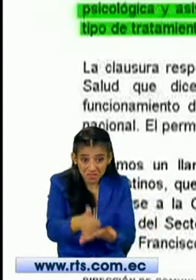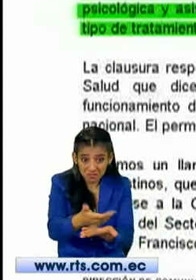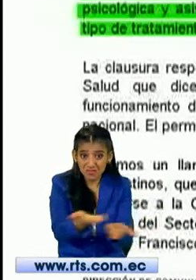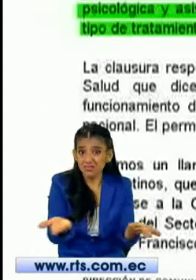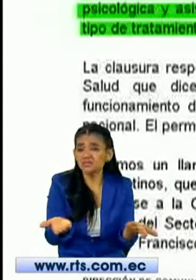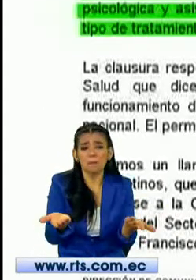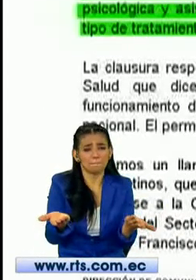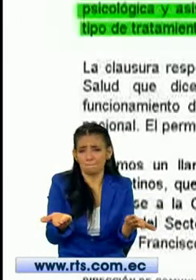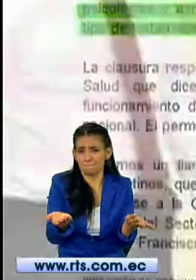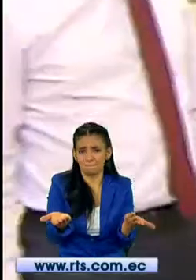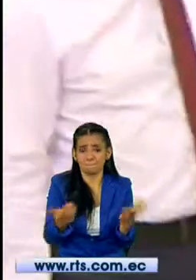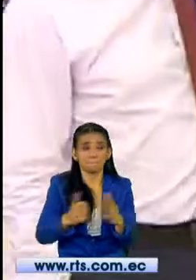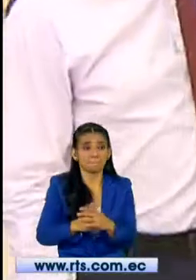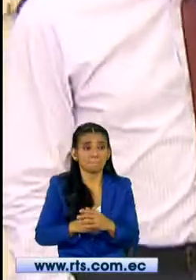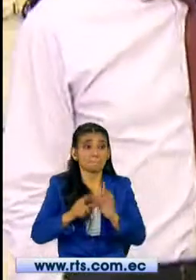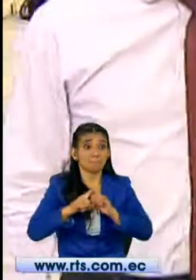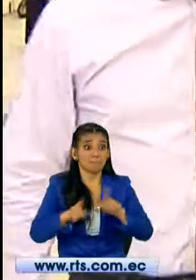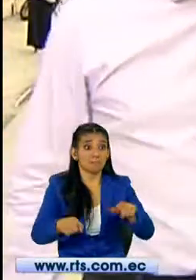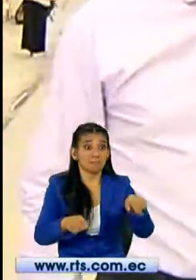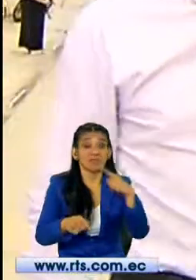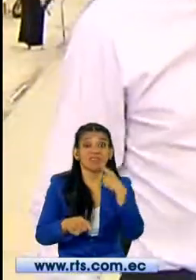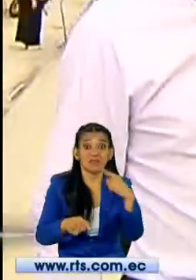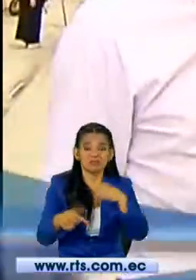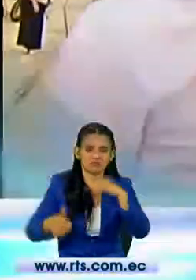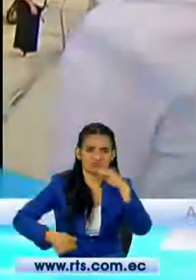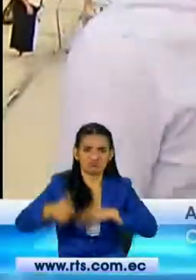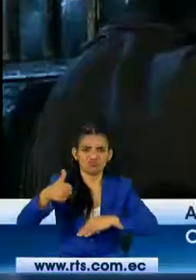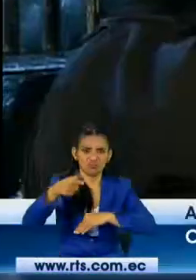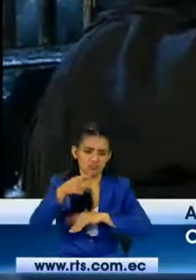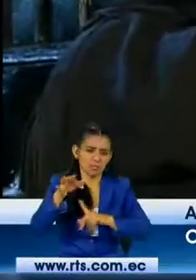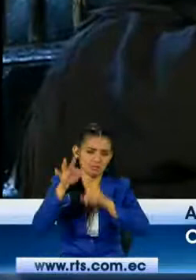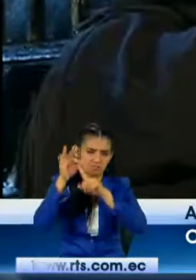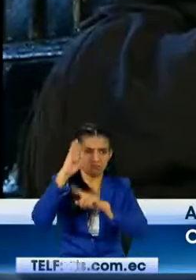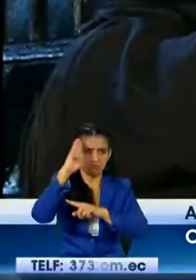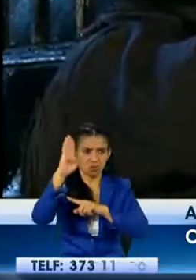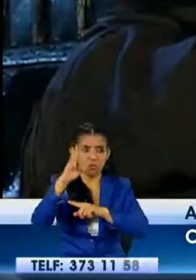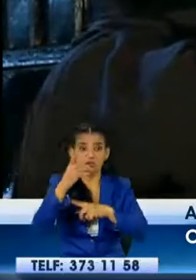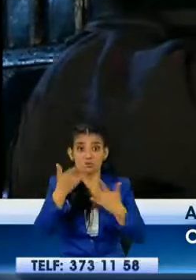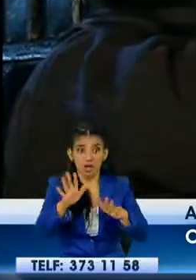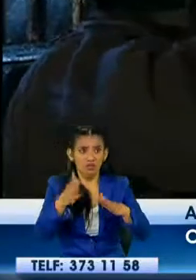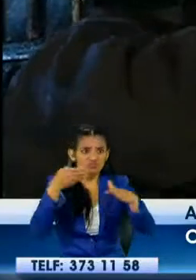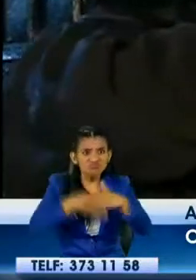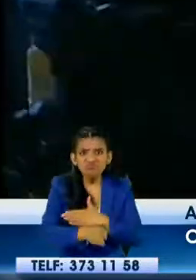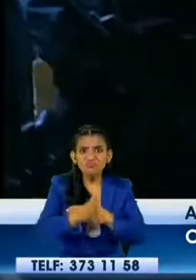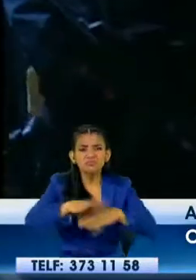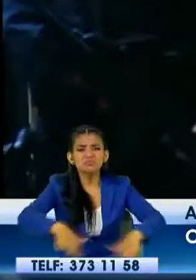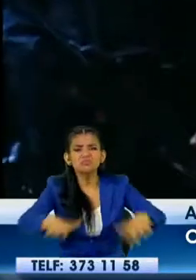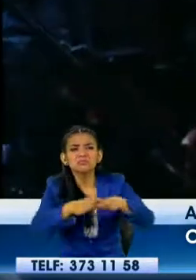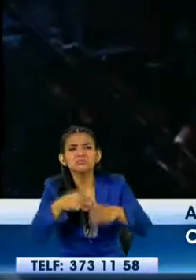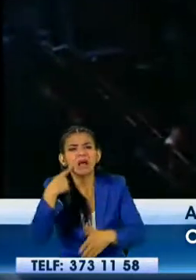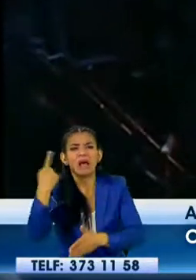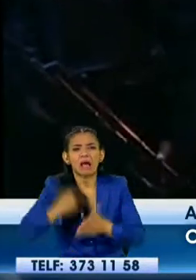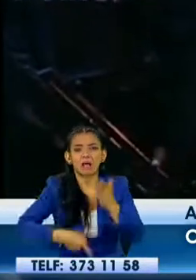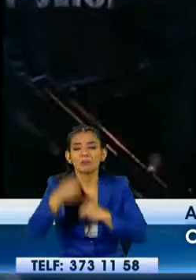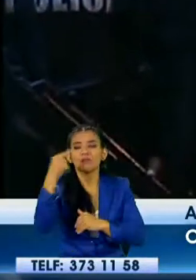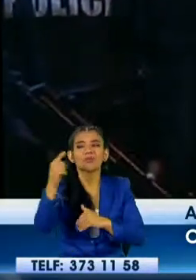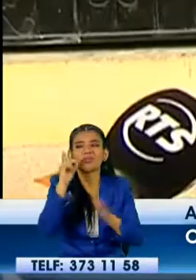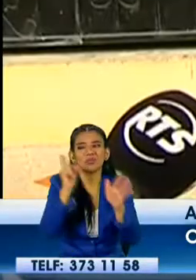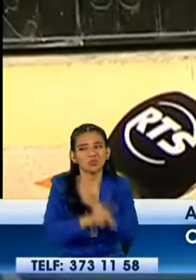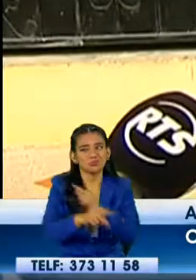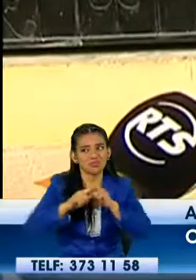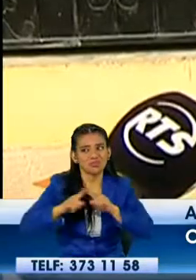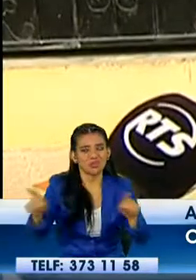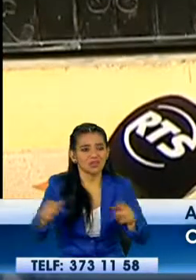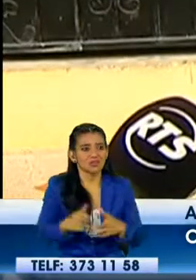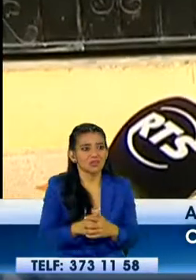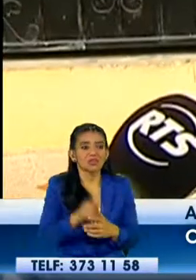los pacientes. Pero ellas dicen que los agentes especiales de la policía originalmente estuvieron ahí por otra cosa. Yo